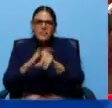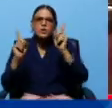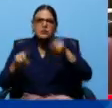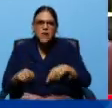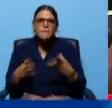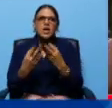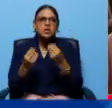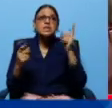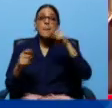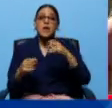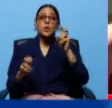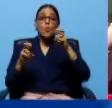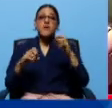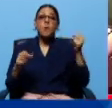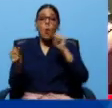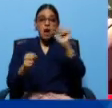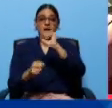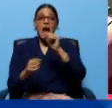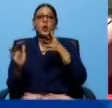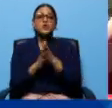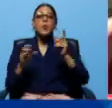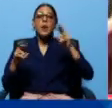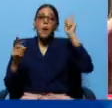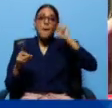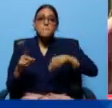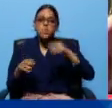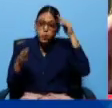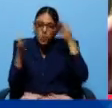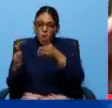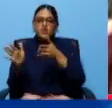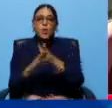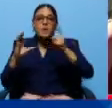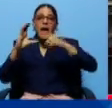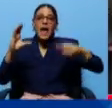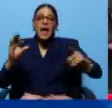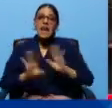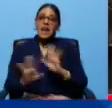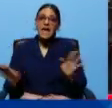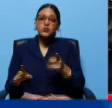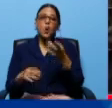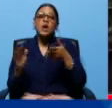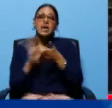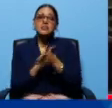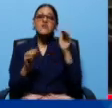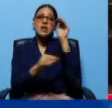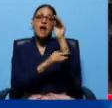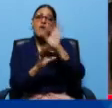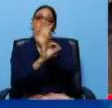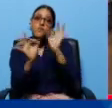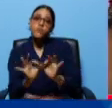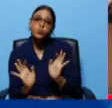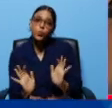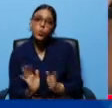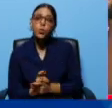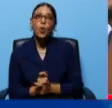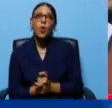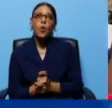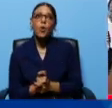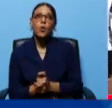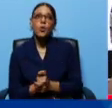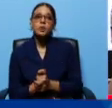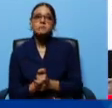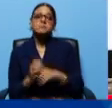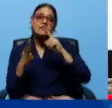los vehículos eléctricos, que ahora va a ser, de aquí en adelante, los vehículos eléctricos o a